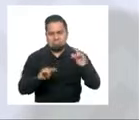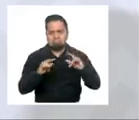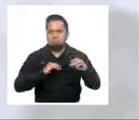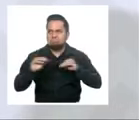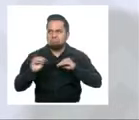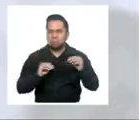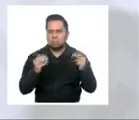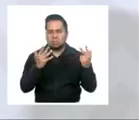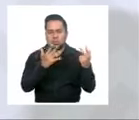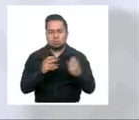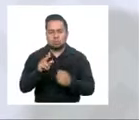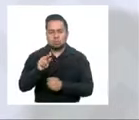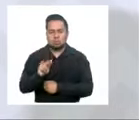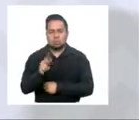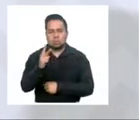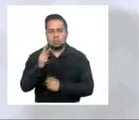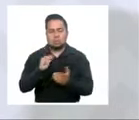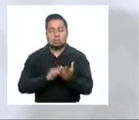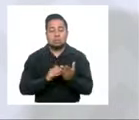movilizado